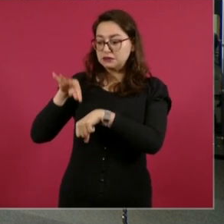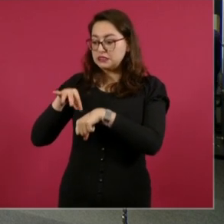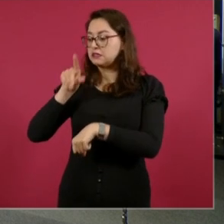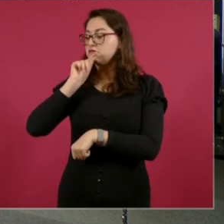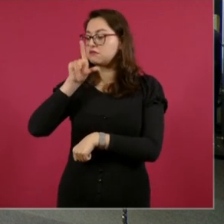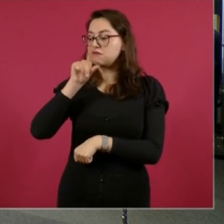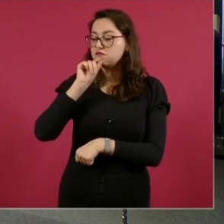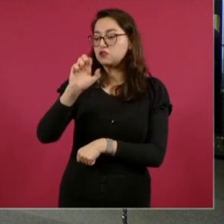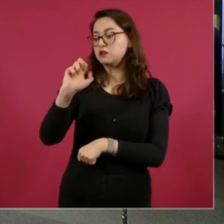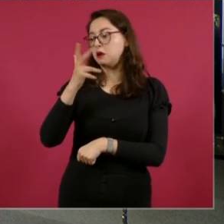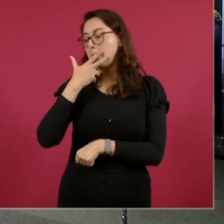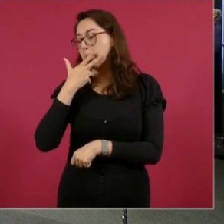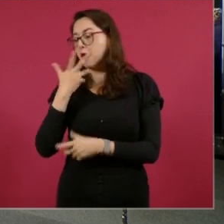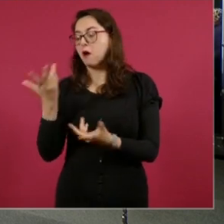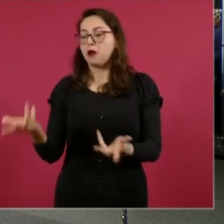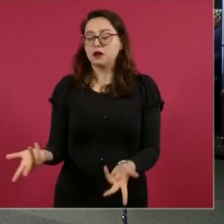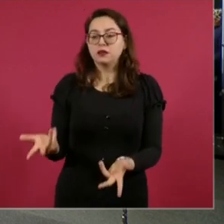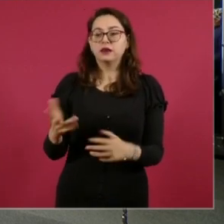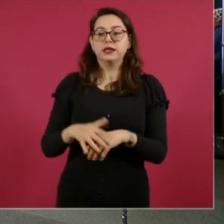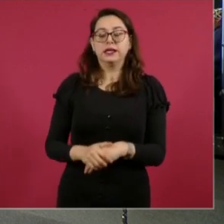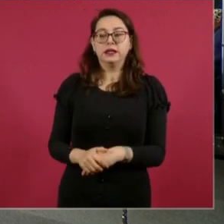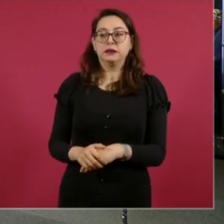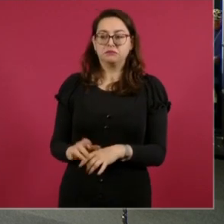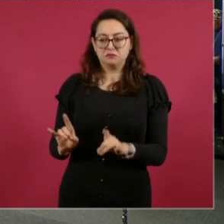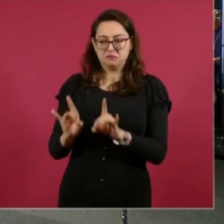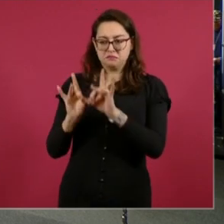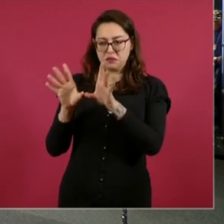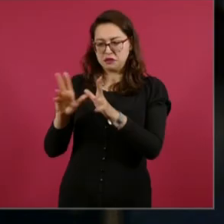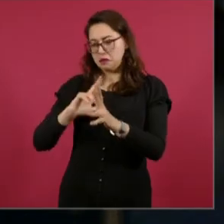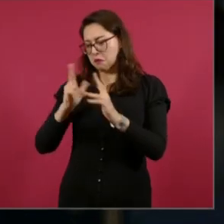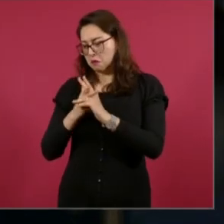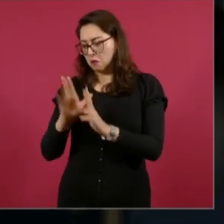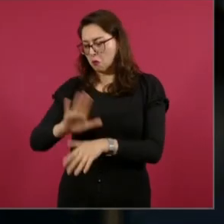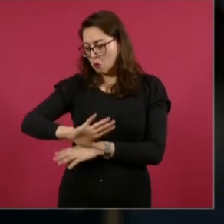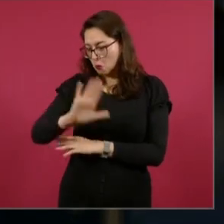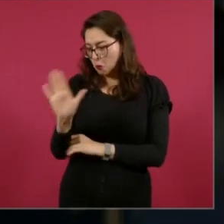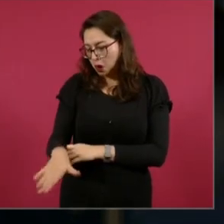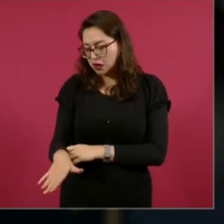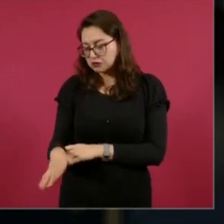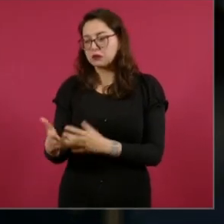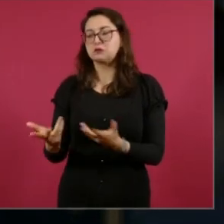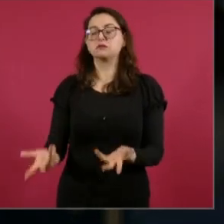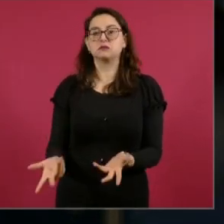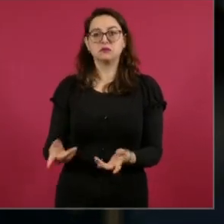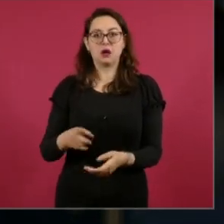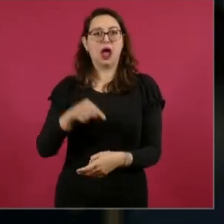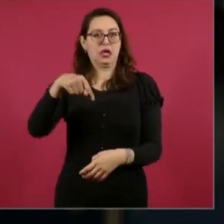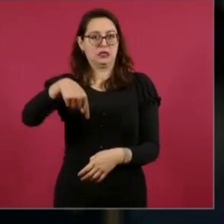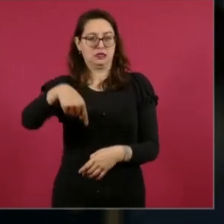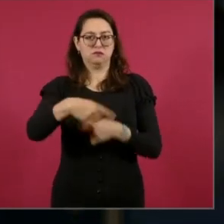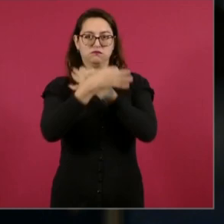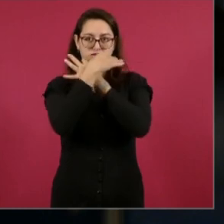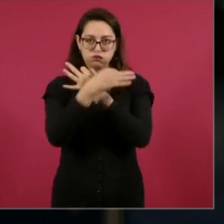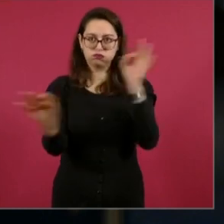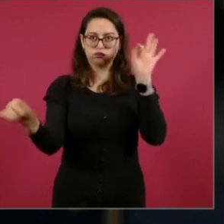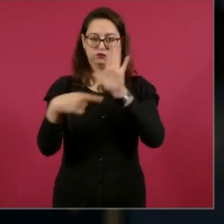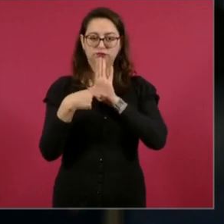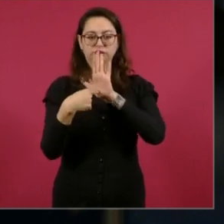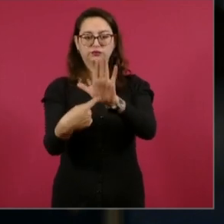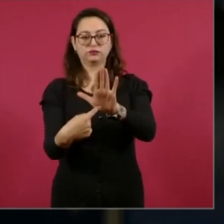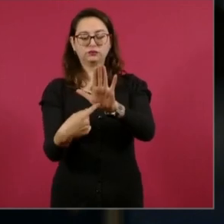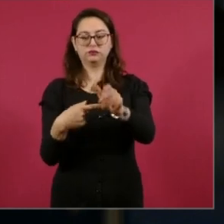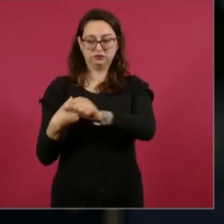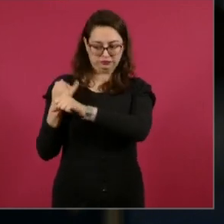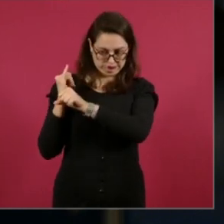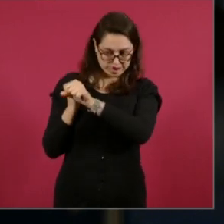donde sea, usted siempre compromete investigación y sanciones a los responsables. ¿Cómo van las sanciones de parte de las autoridades locales? Al